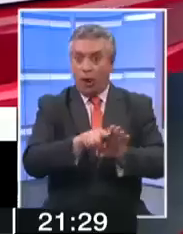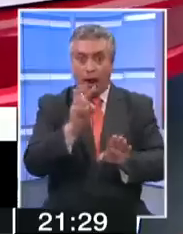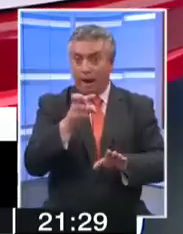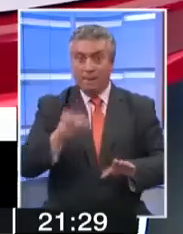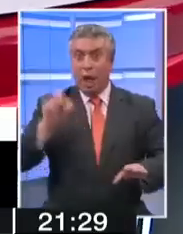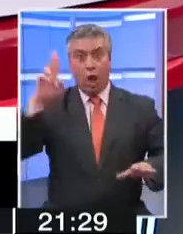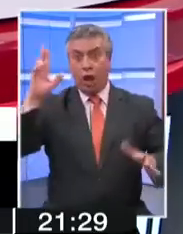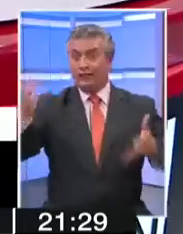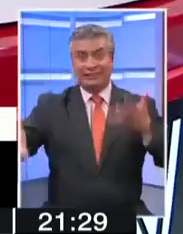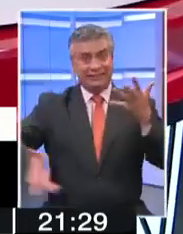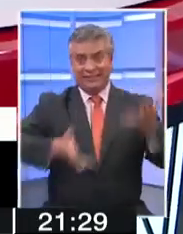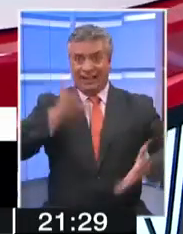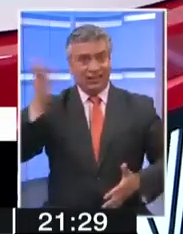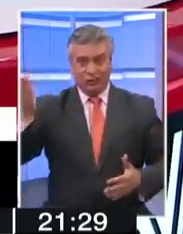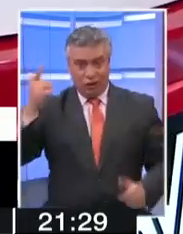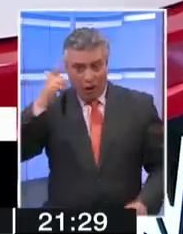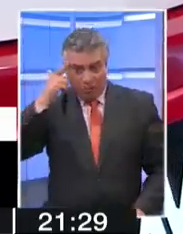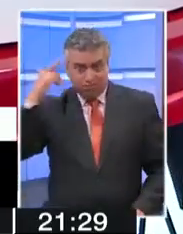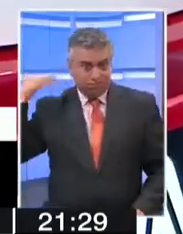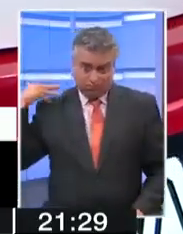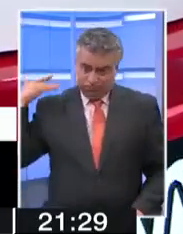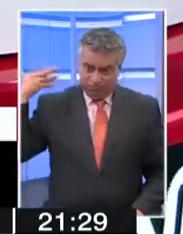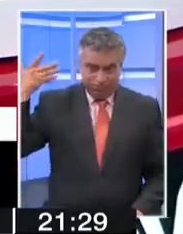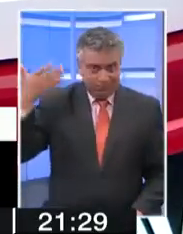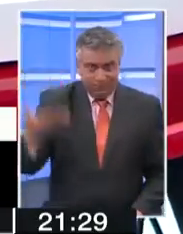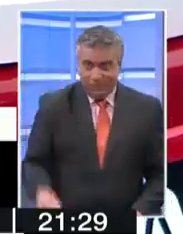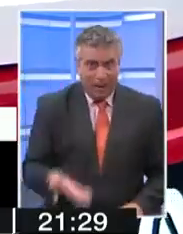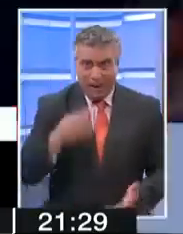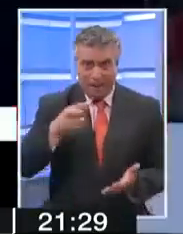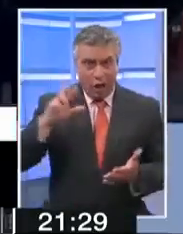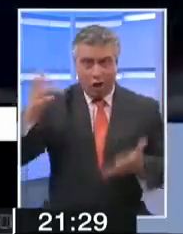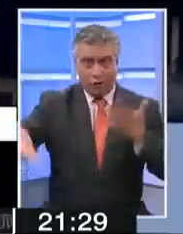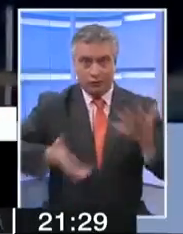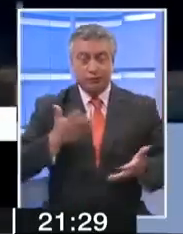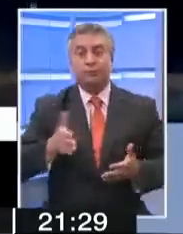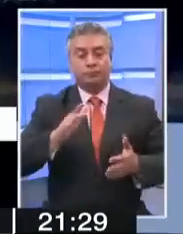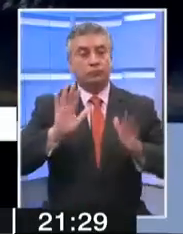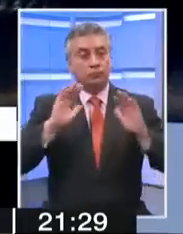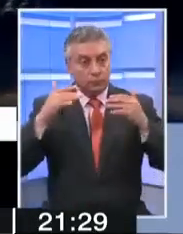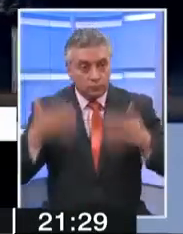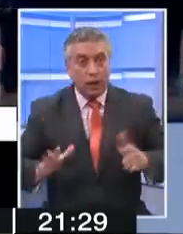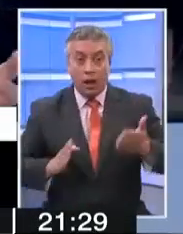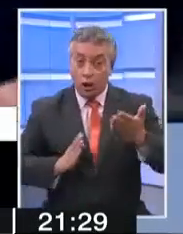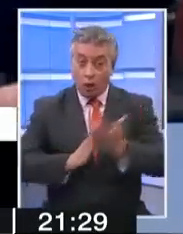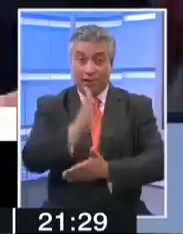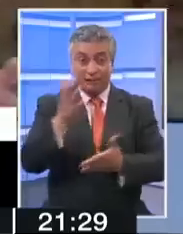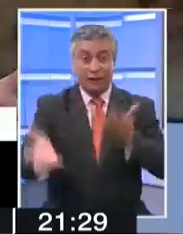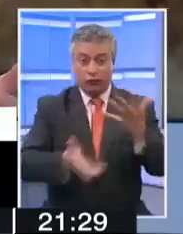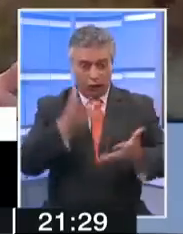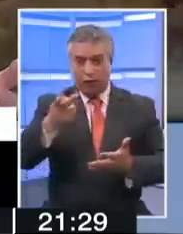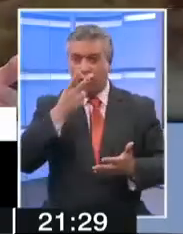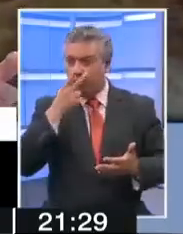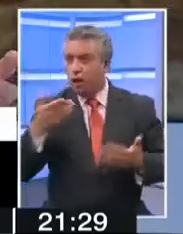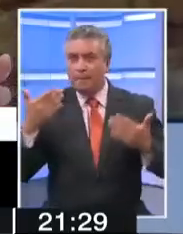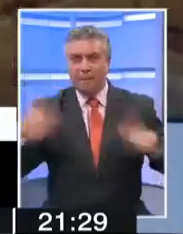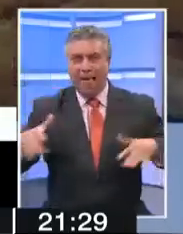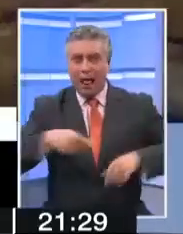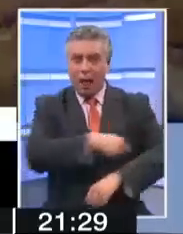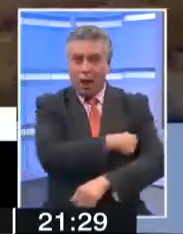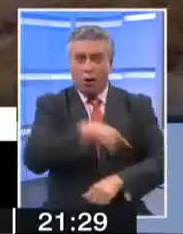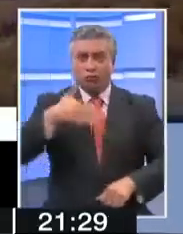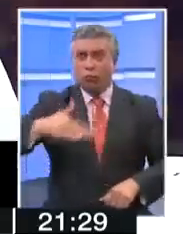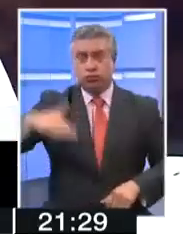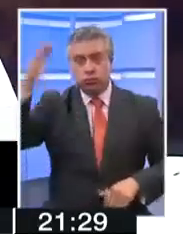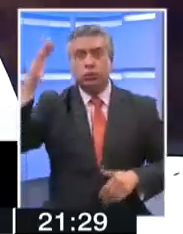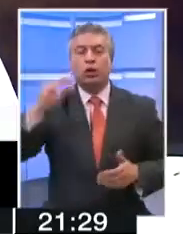incendios forestales desde que se tiene registro. Entonces, me gustaría saber si luego, después de que comienza el fuego y ustedes ven que hay malas condiciones, ¿cómo responde